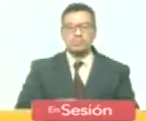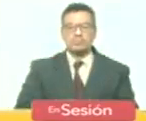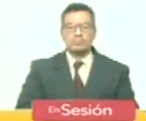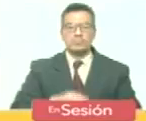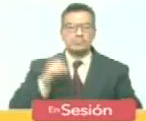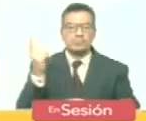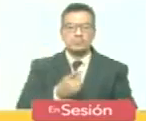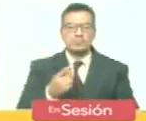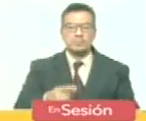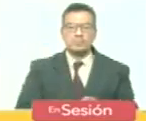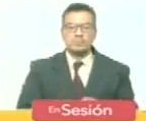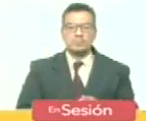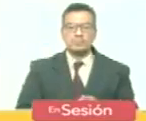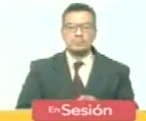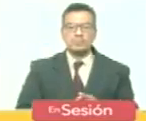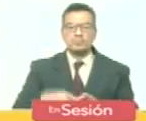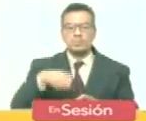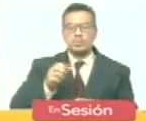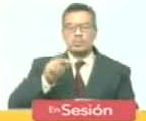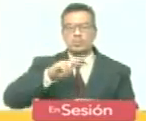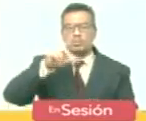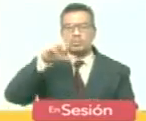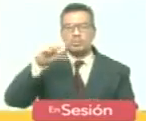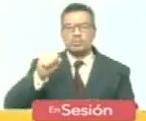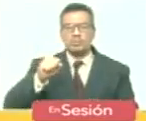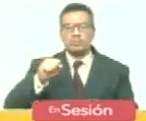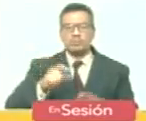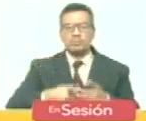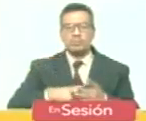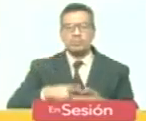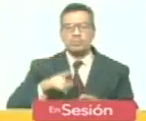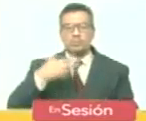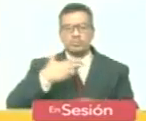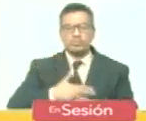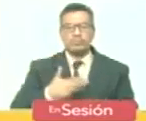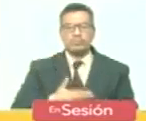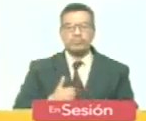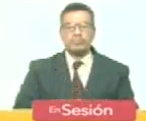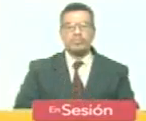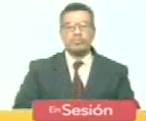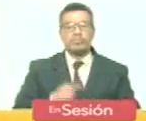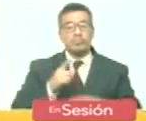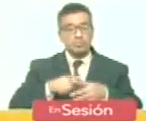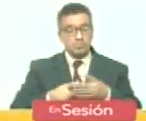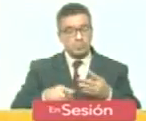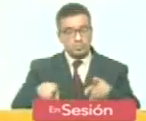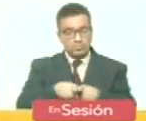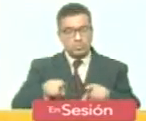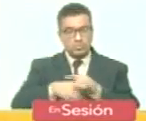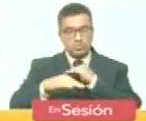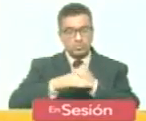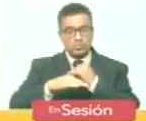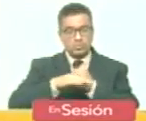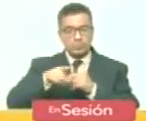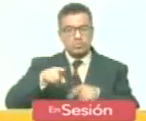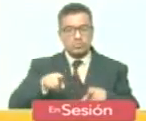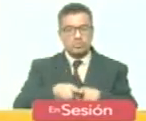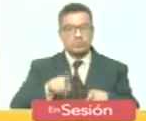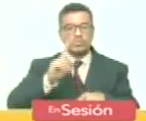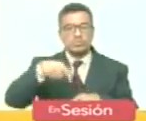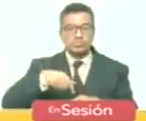dictador Carlos Castillo Armas de Guatemala. Y algo similar